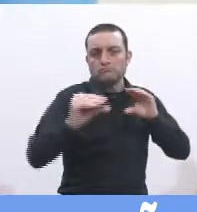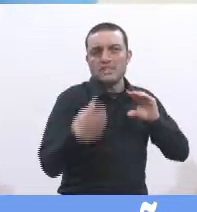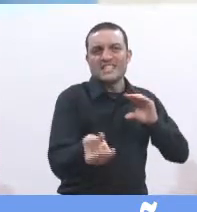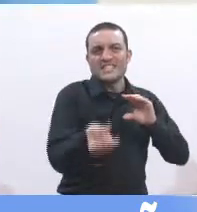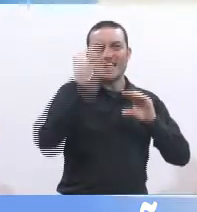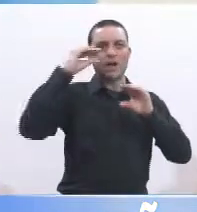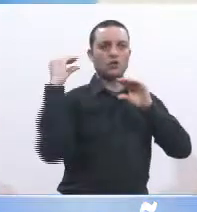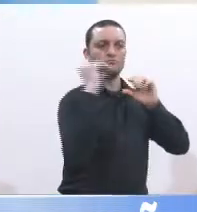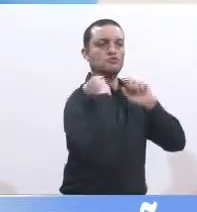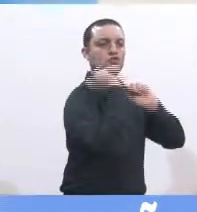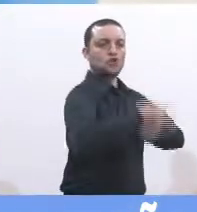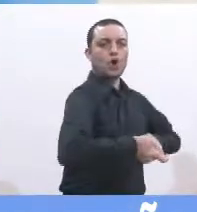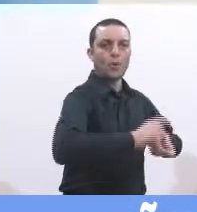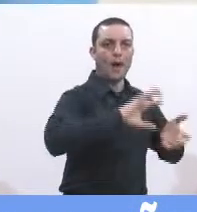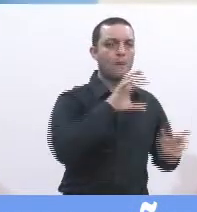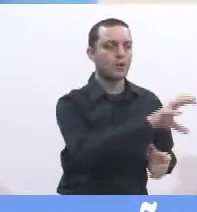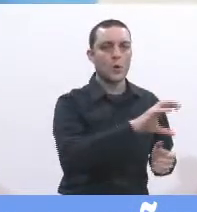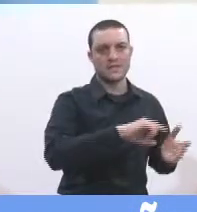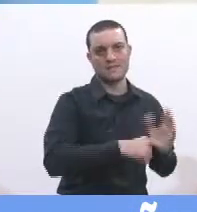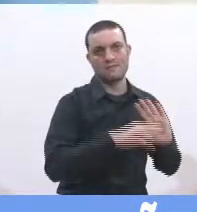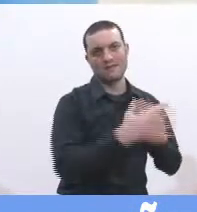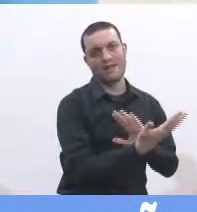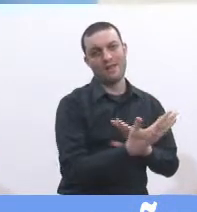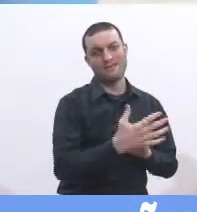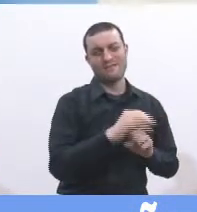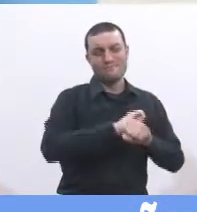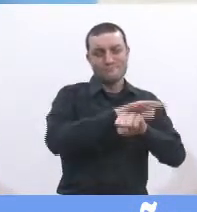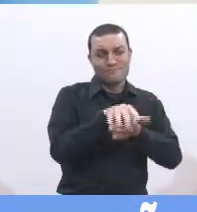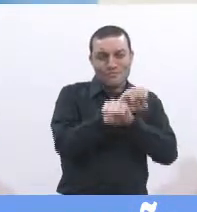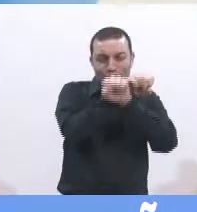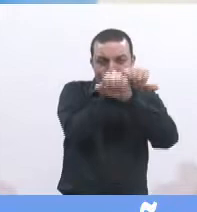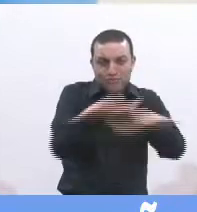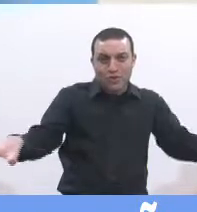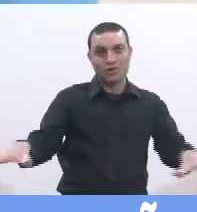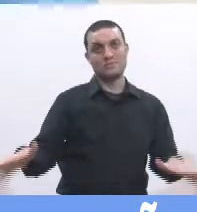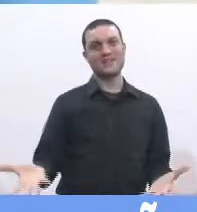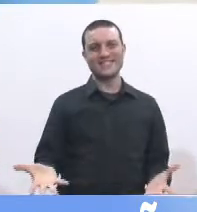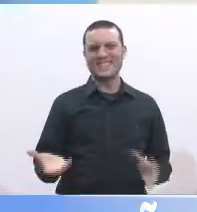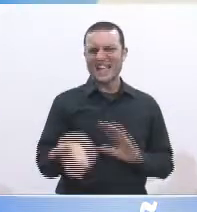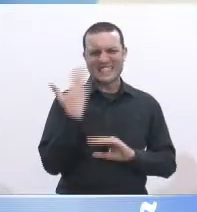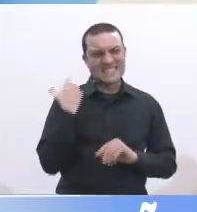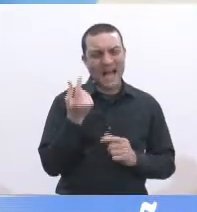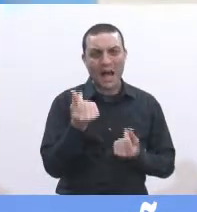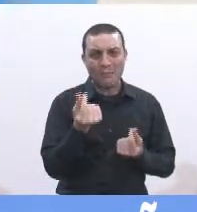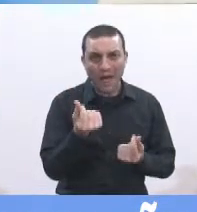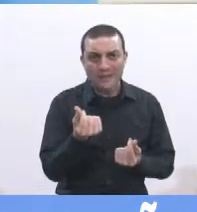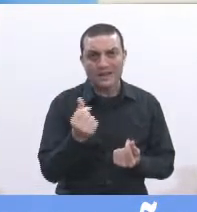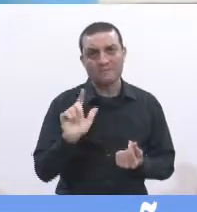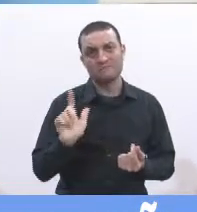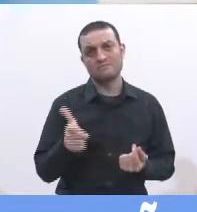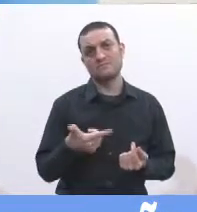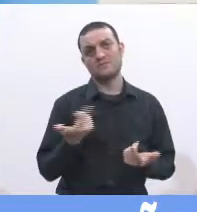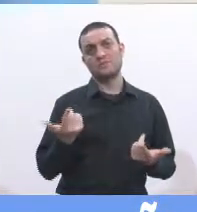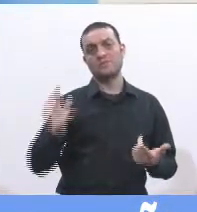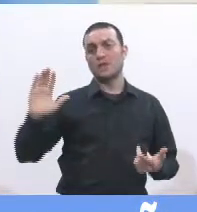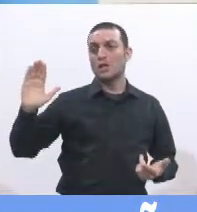está restringiendo los esfuerzos económicos y sociales de absolutamente todas las jurisdicciones y de todos los argentinos y argentinas,